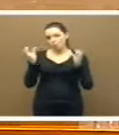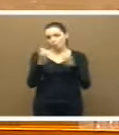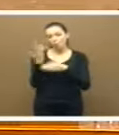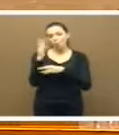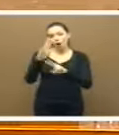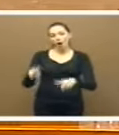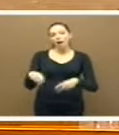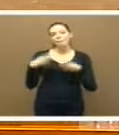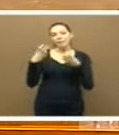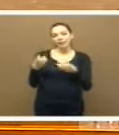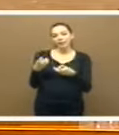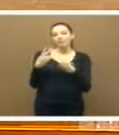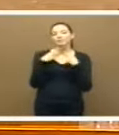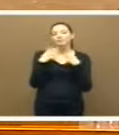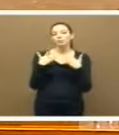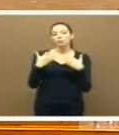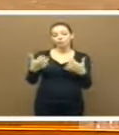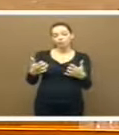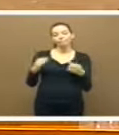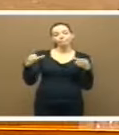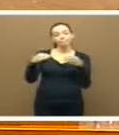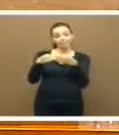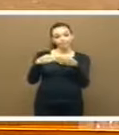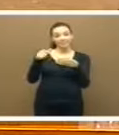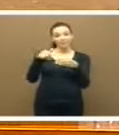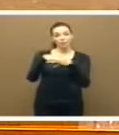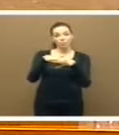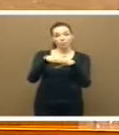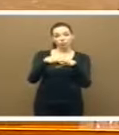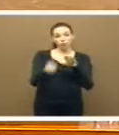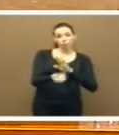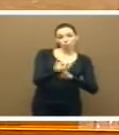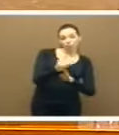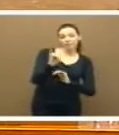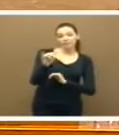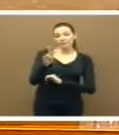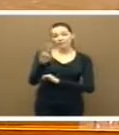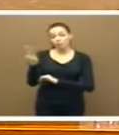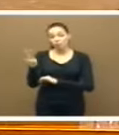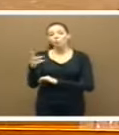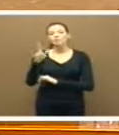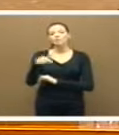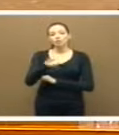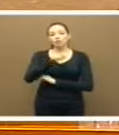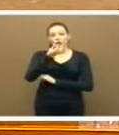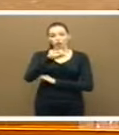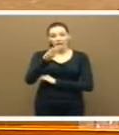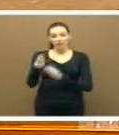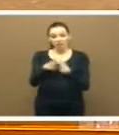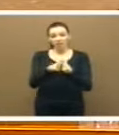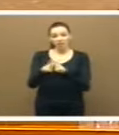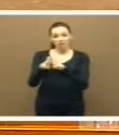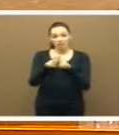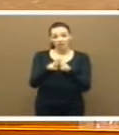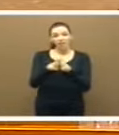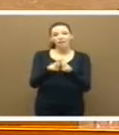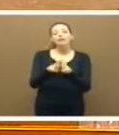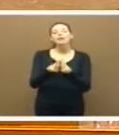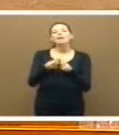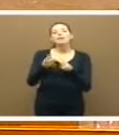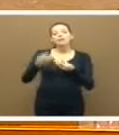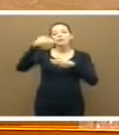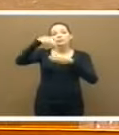señorías, del Grupo Parlamentario Mixto, del Grupo Parlamentario Izquierda Unida, del Grupo Parlamentario Socialista, también transaccionadas,